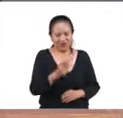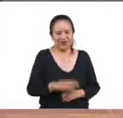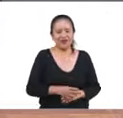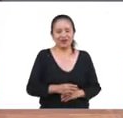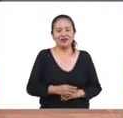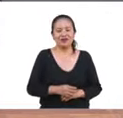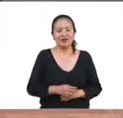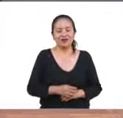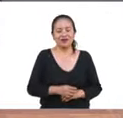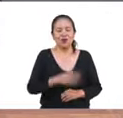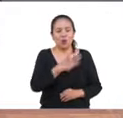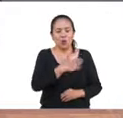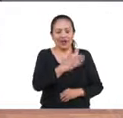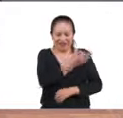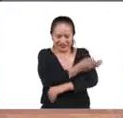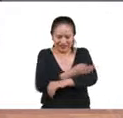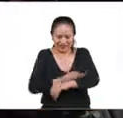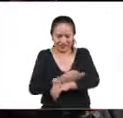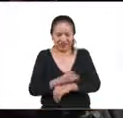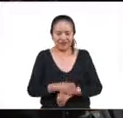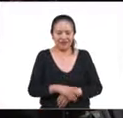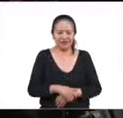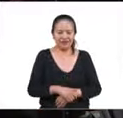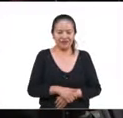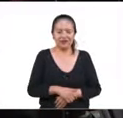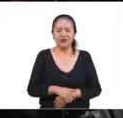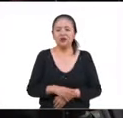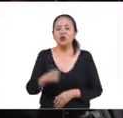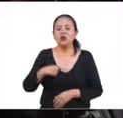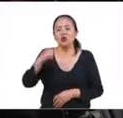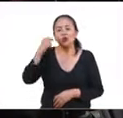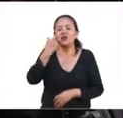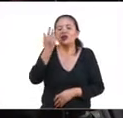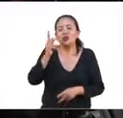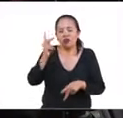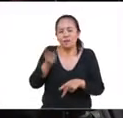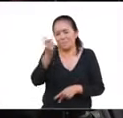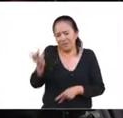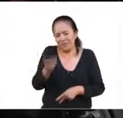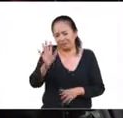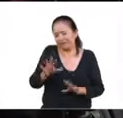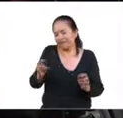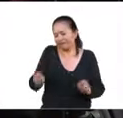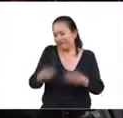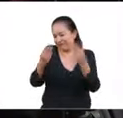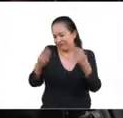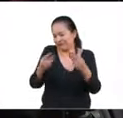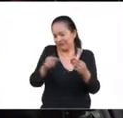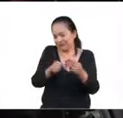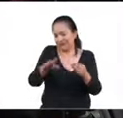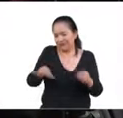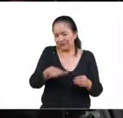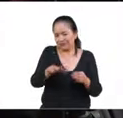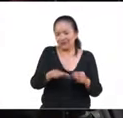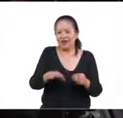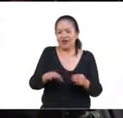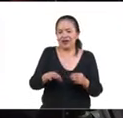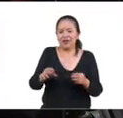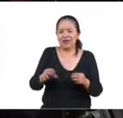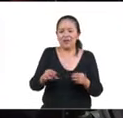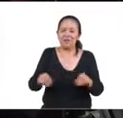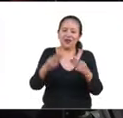¿Qué tal, doctora? Buenas tardes. Yo quería preguntarle respecto al tema de los mercados, justamente tocando el tema de la Merced, ¿cómo